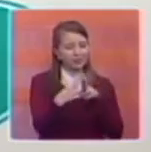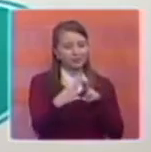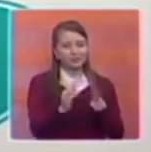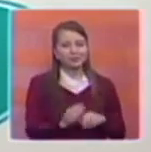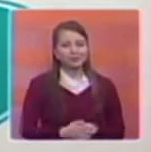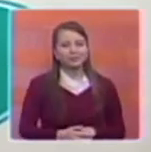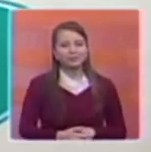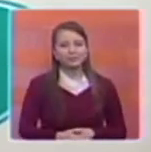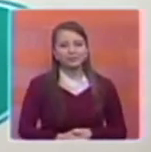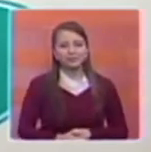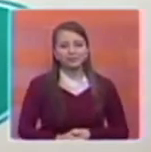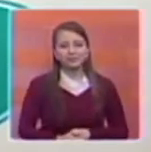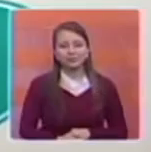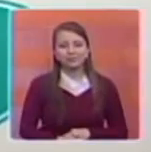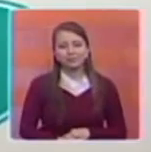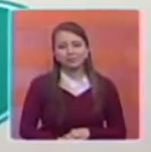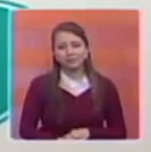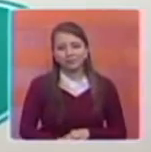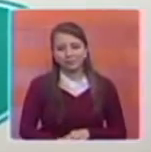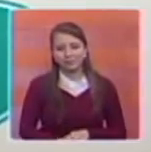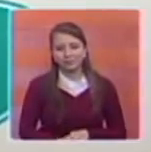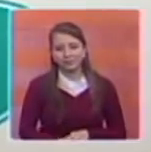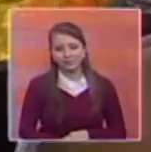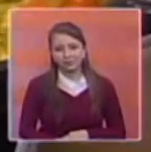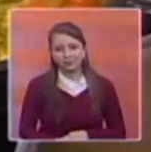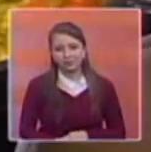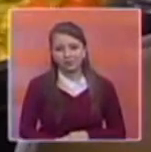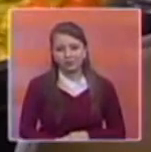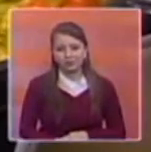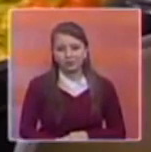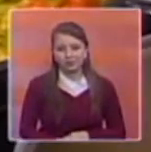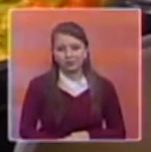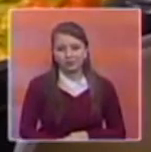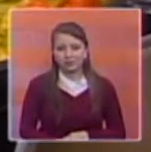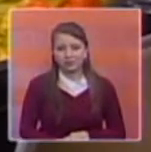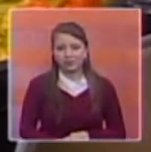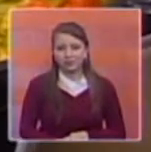a su personal? Bueno, sí, ya lo conozco, sí. Ya lo conoce, sí. No, eso sí,